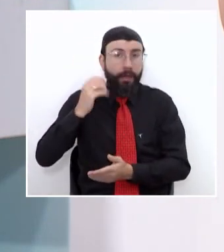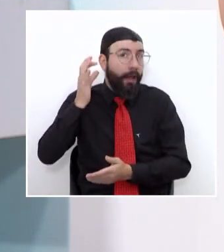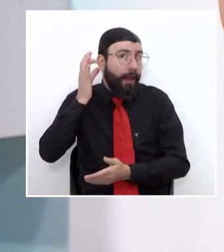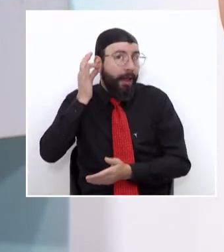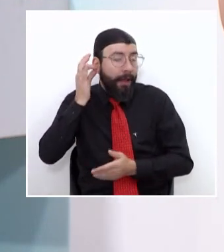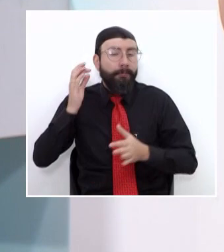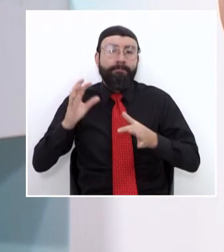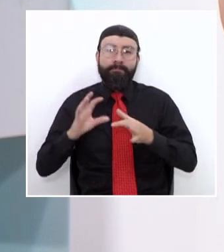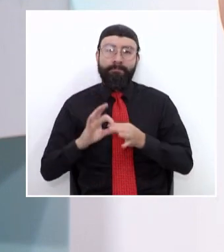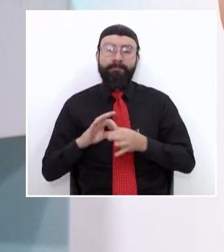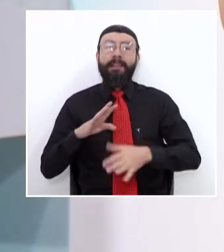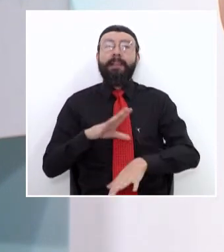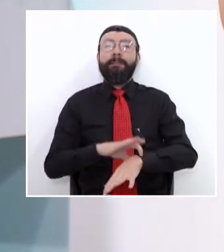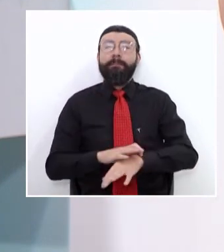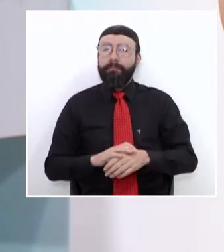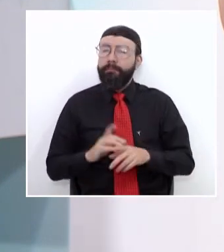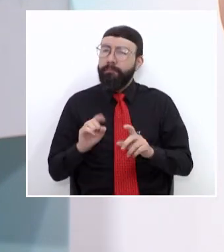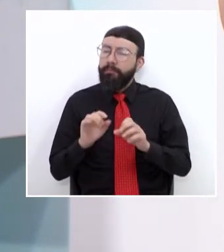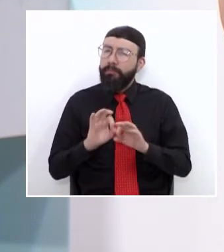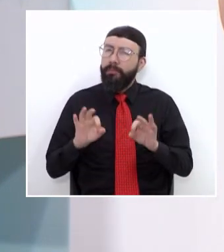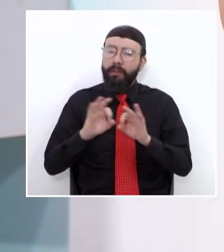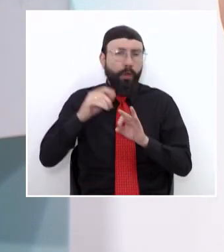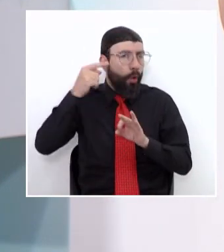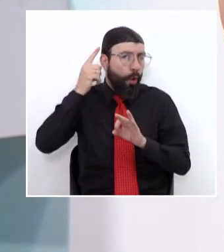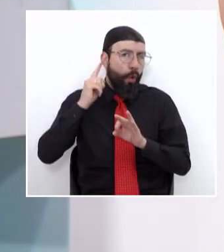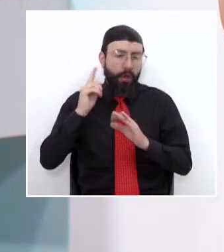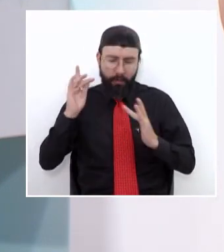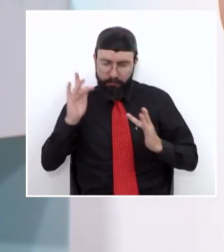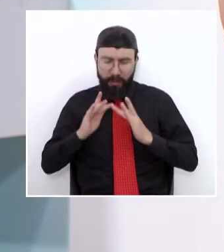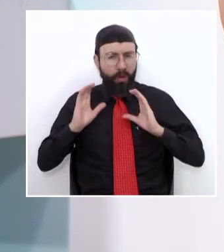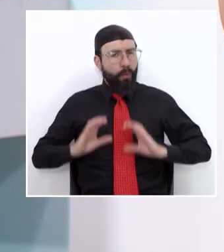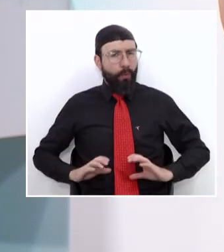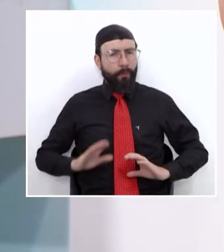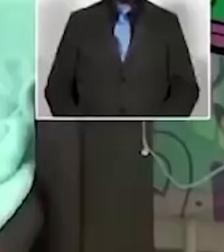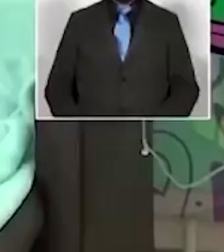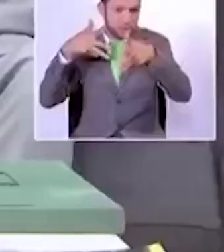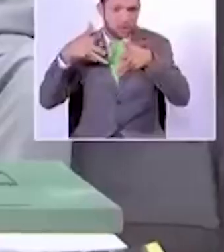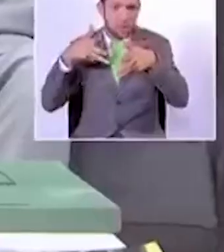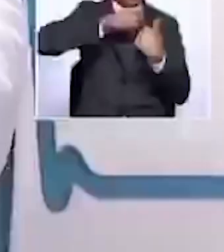auriculomedicina y la interpretación de la oreja con el resto del cuerpo.